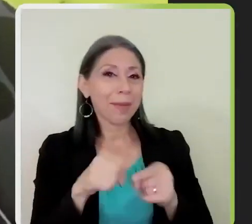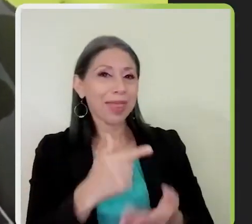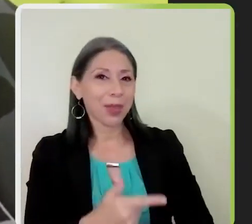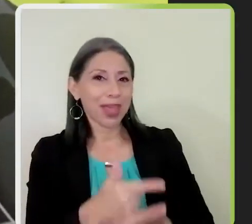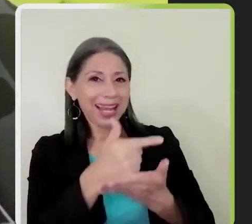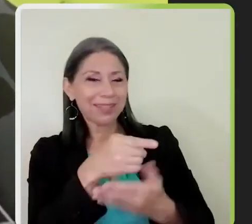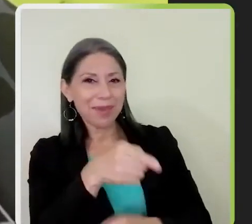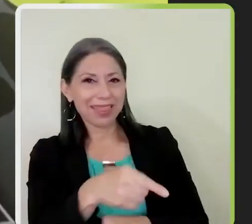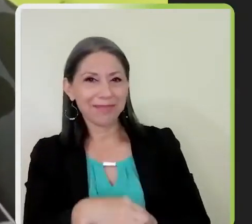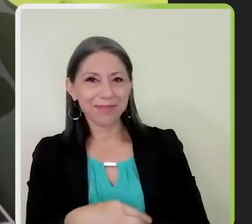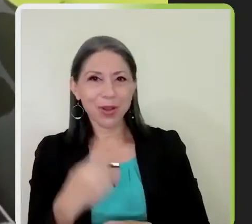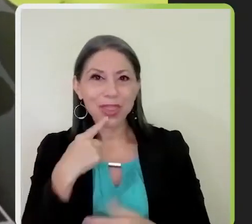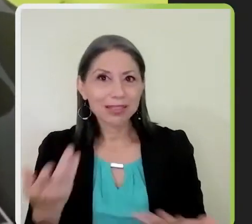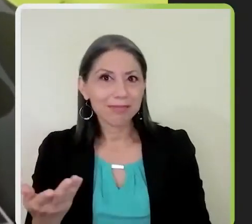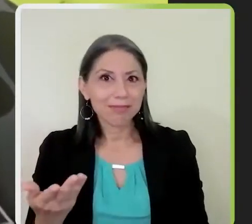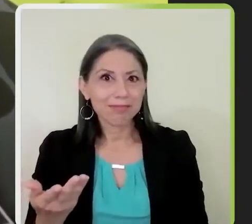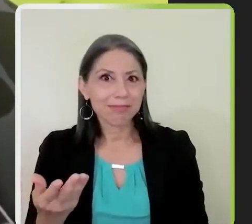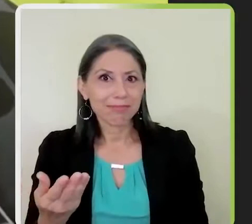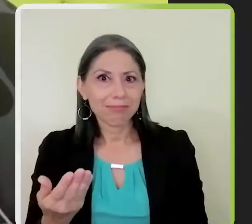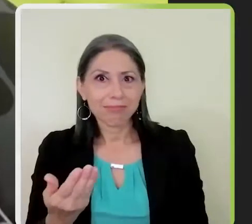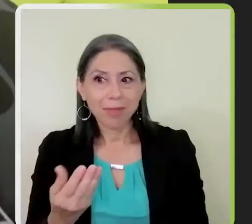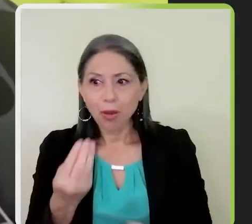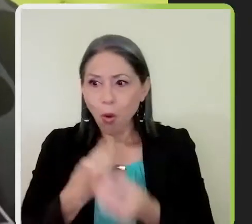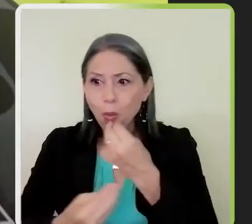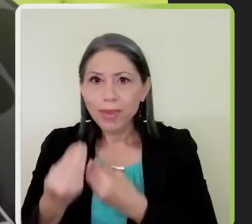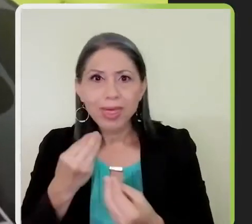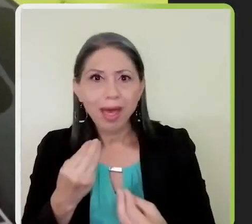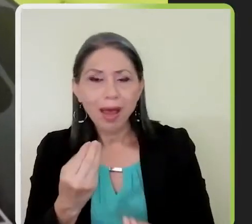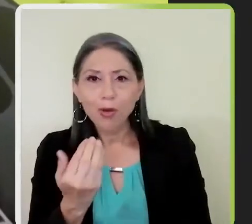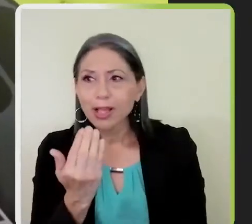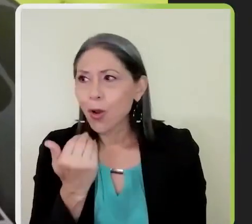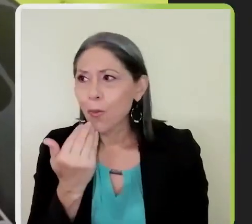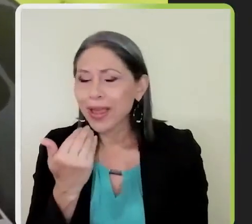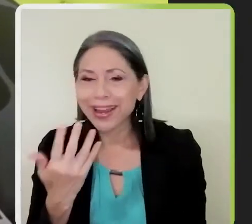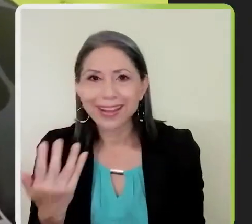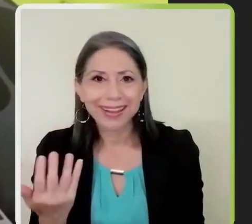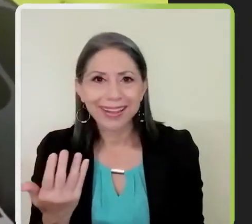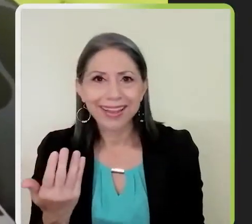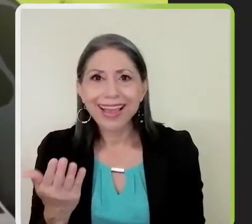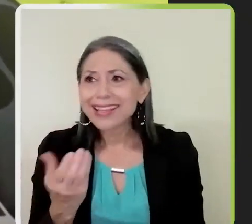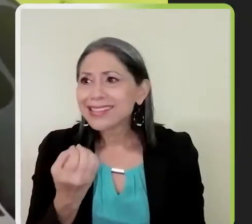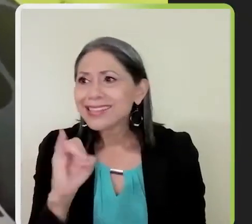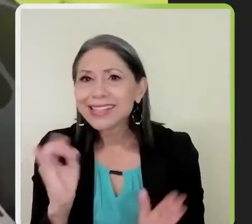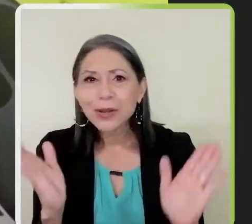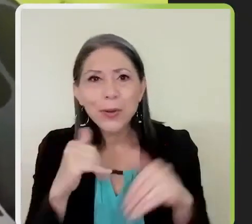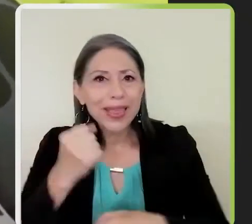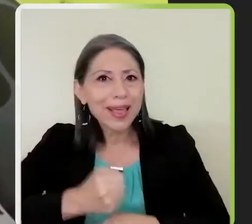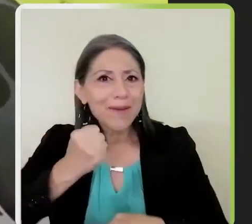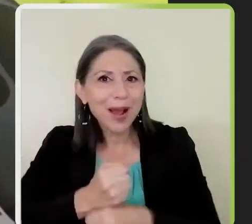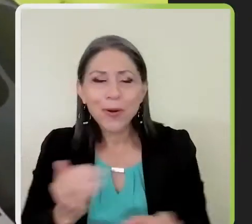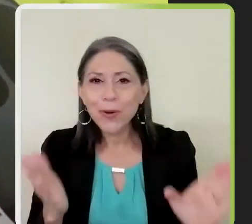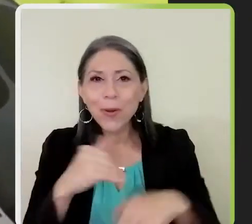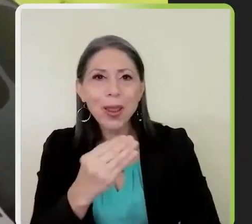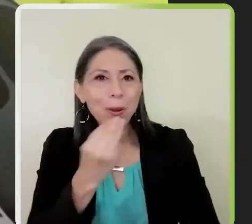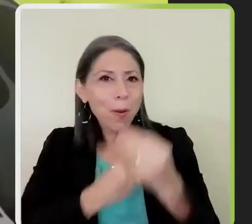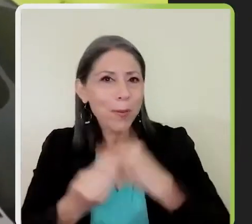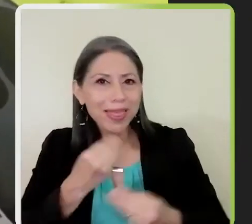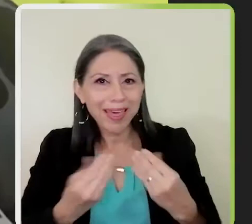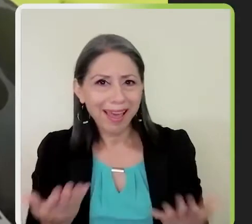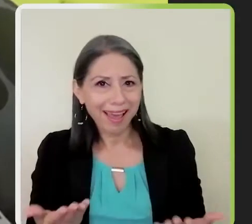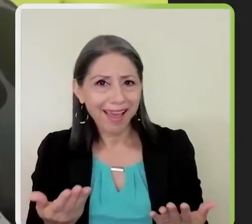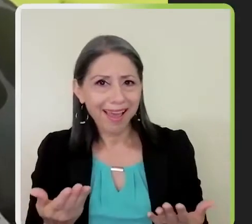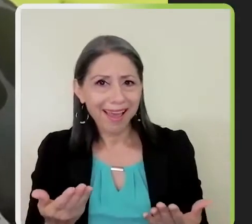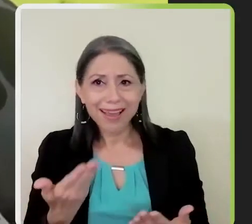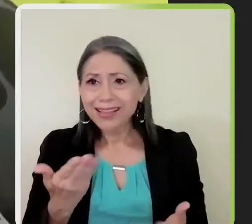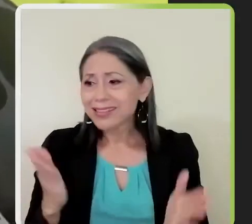decir, comida, comer, sin trabajo no hay comida, sin trabajo tampoco hay posibilidades de